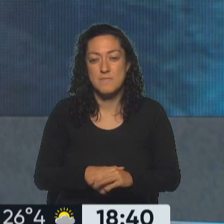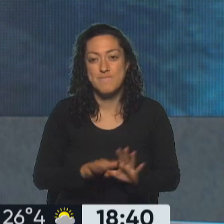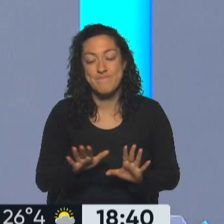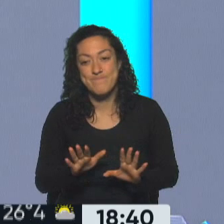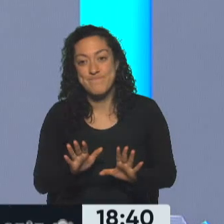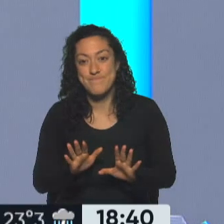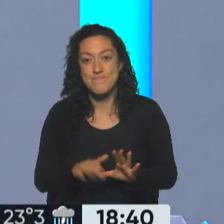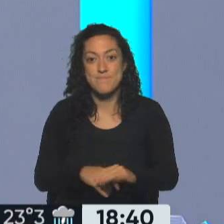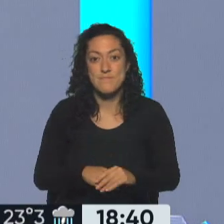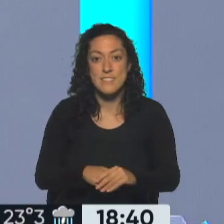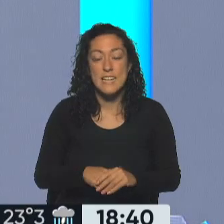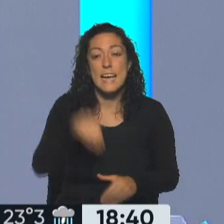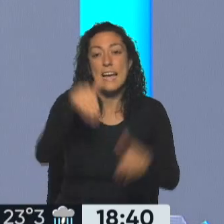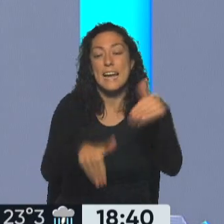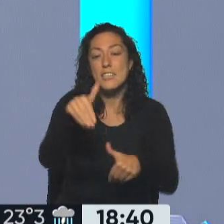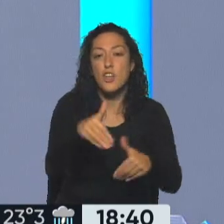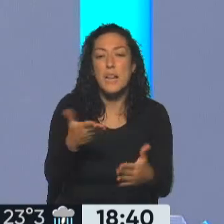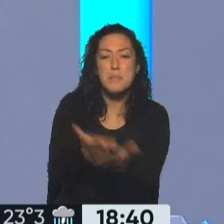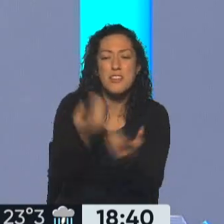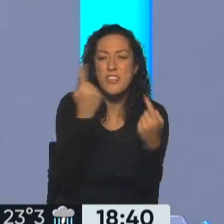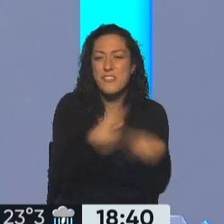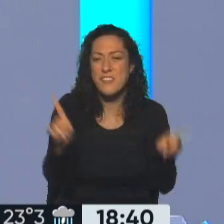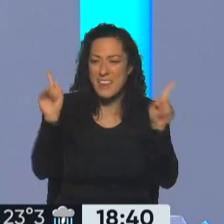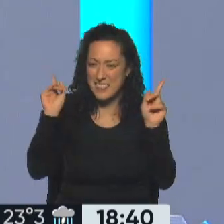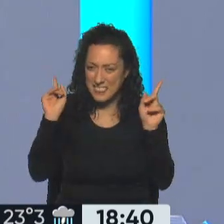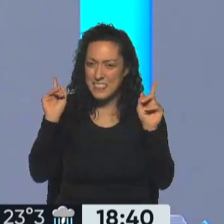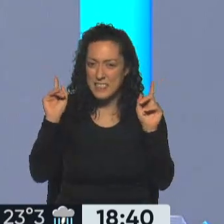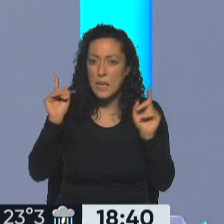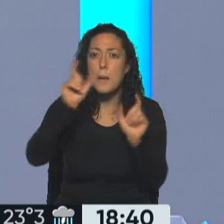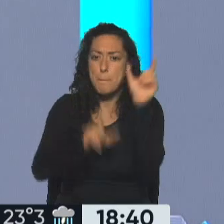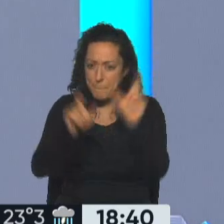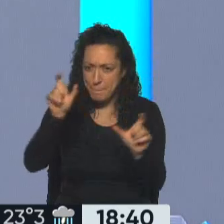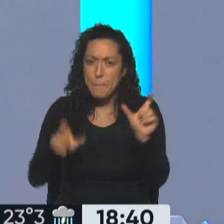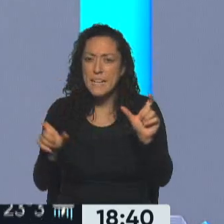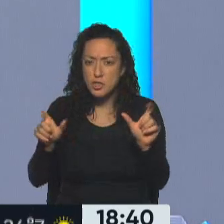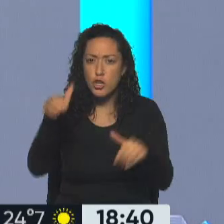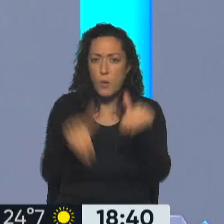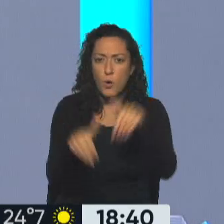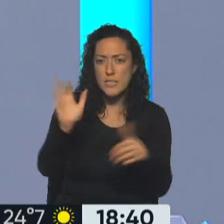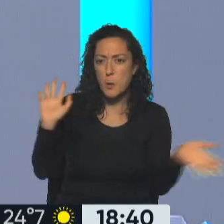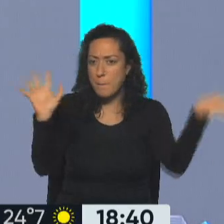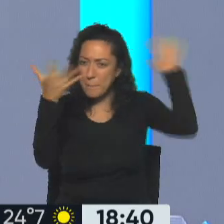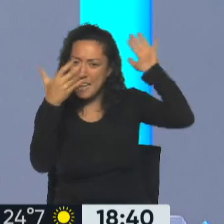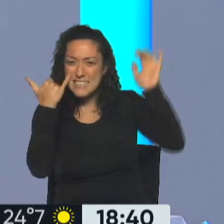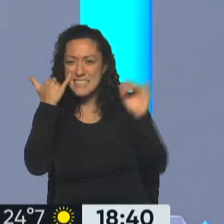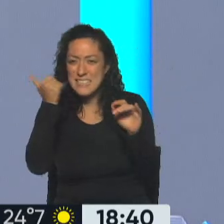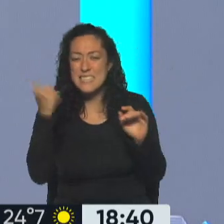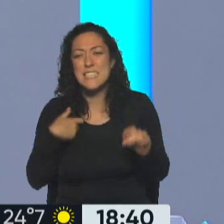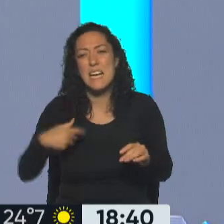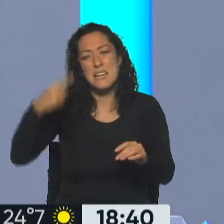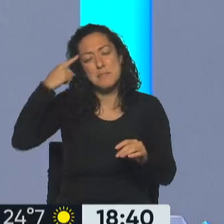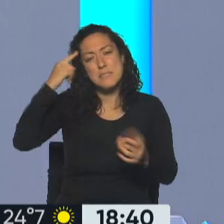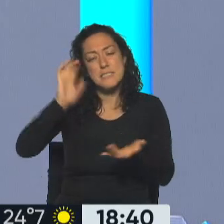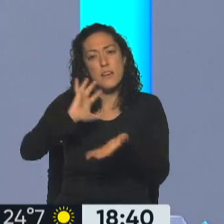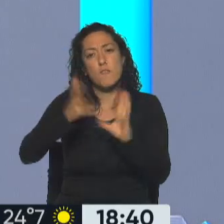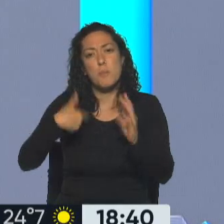son demandas electorales distintas o sea un segmento muy importante del votante de mi ley ya tiene Yo te diría una